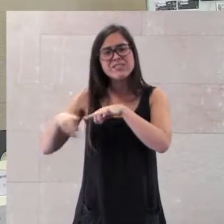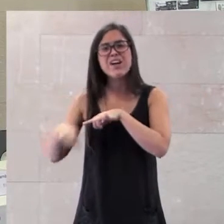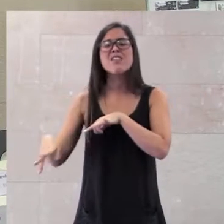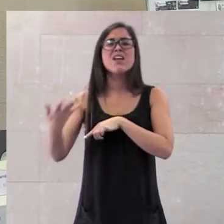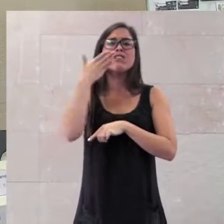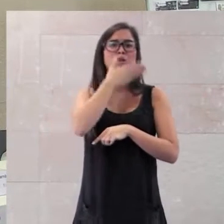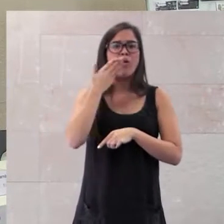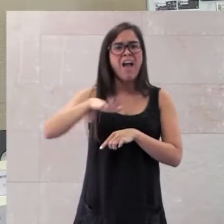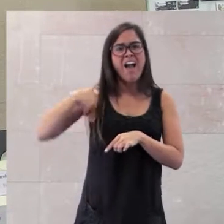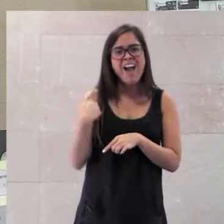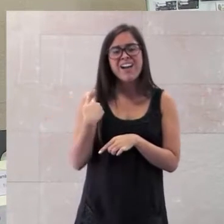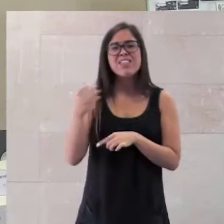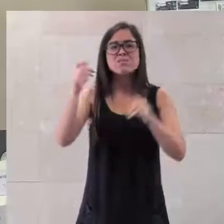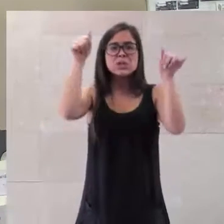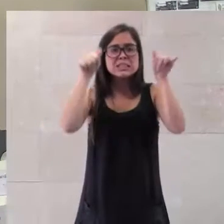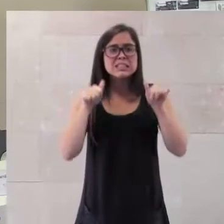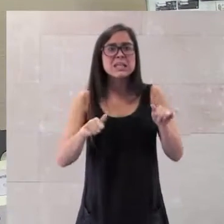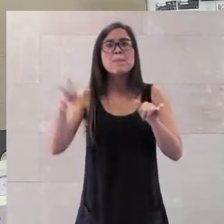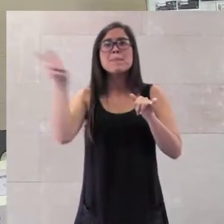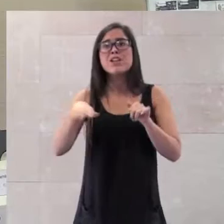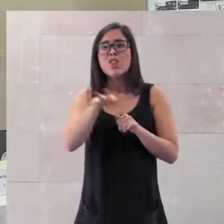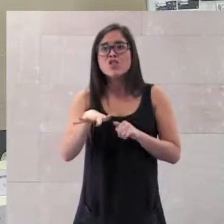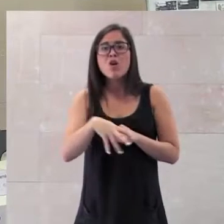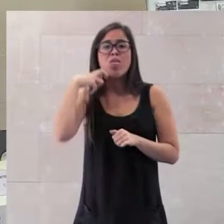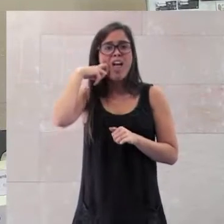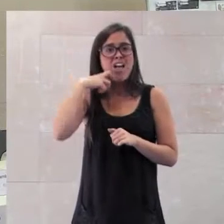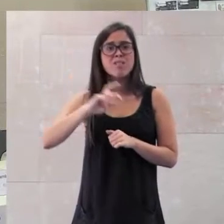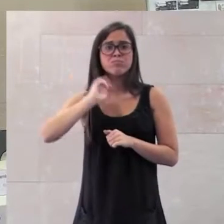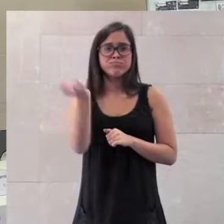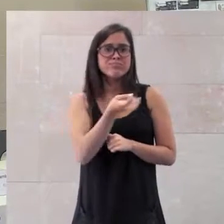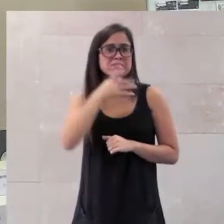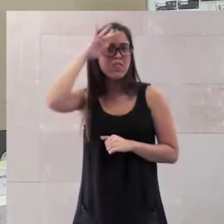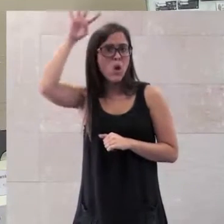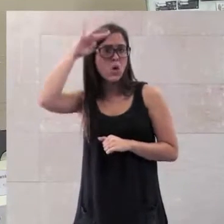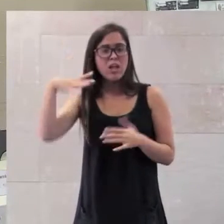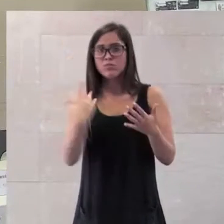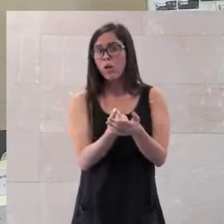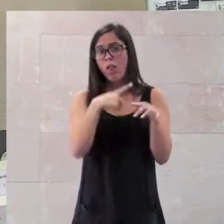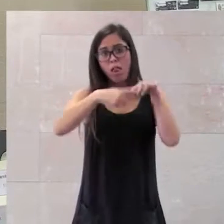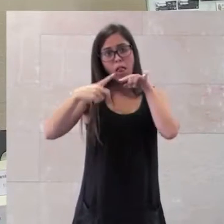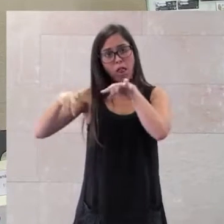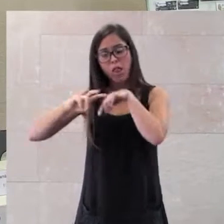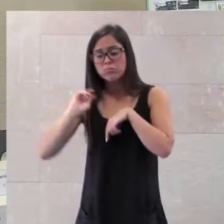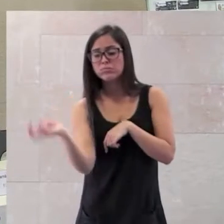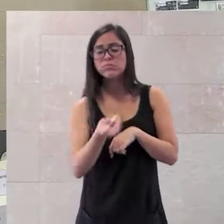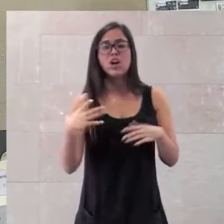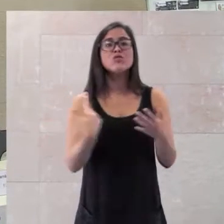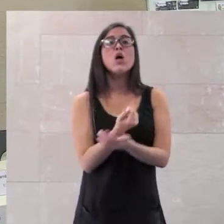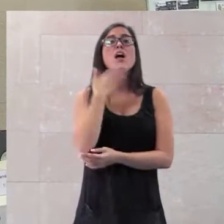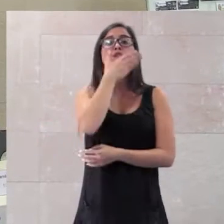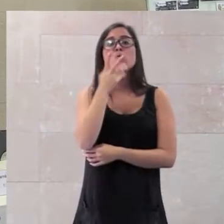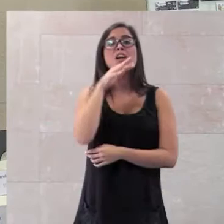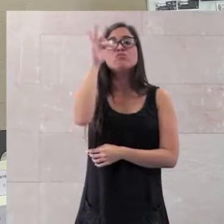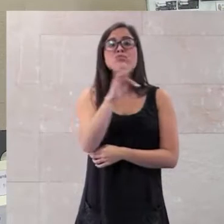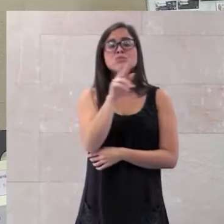orientación sexual, situación socioeconómica, procedencia, ideología política. Son, teniendo en cuenta que son 22